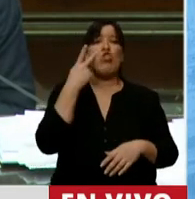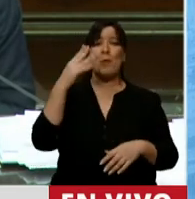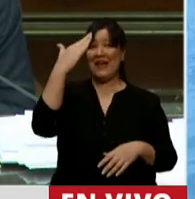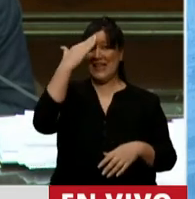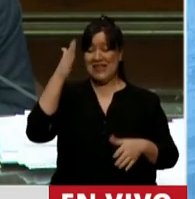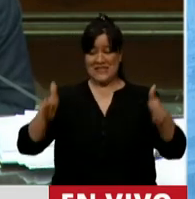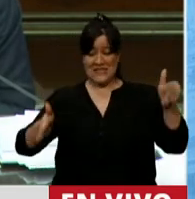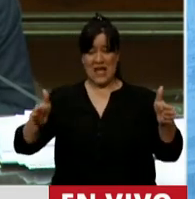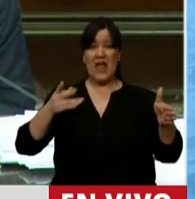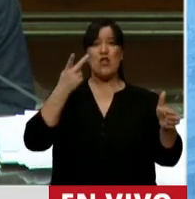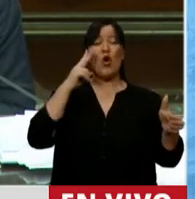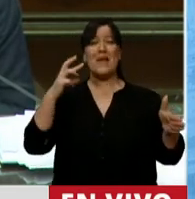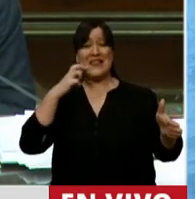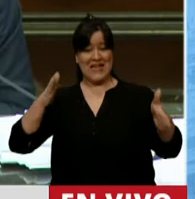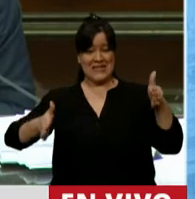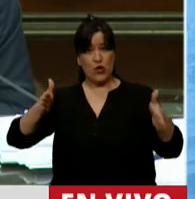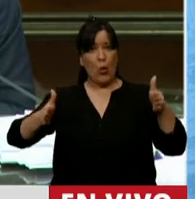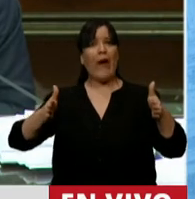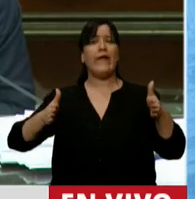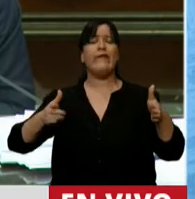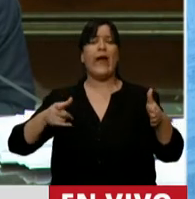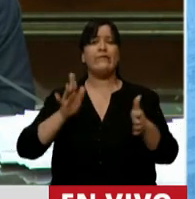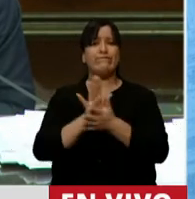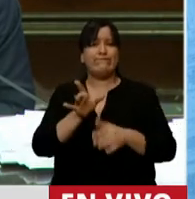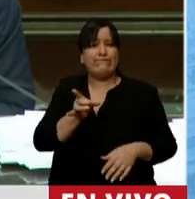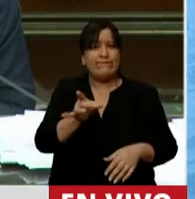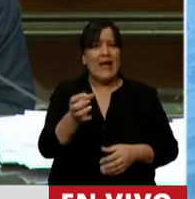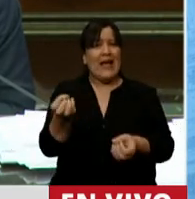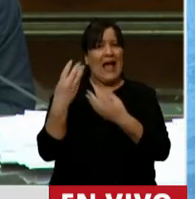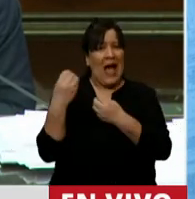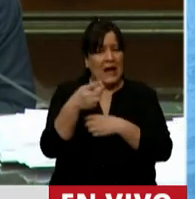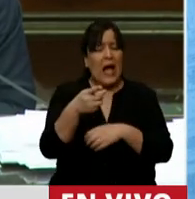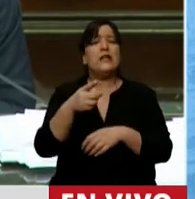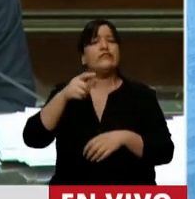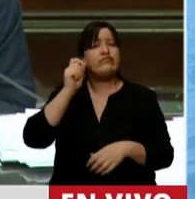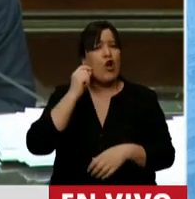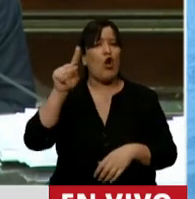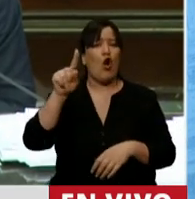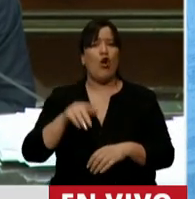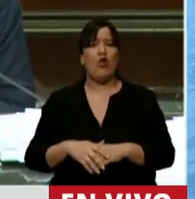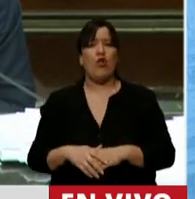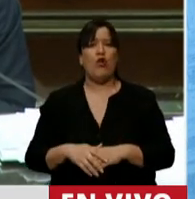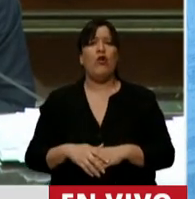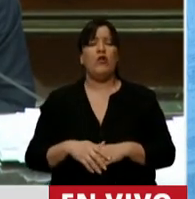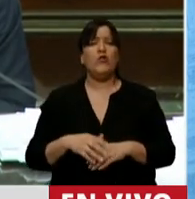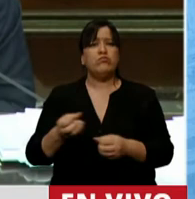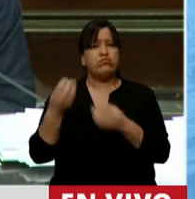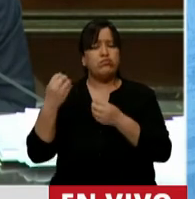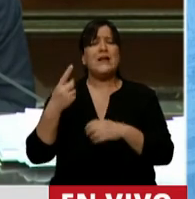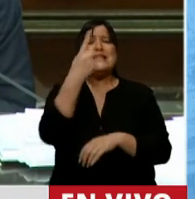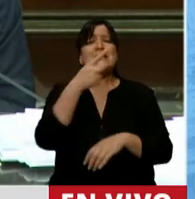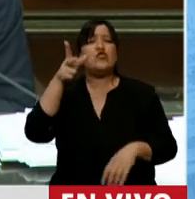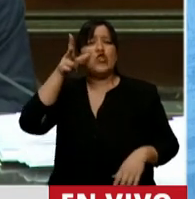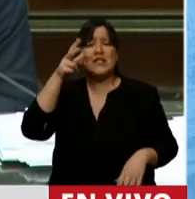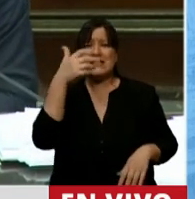y 2019, reactivando el transporte de carga, logramos transportar más de un